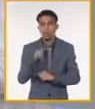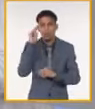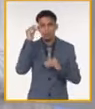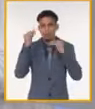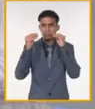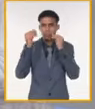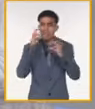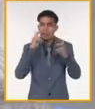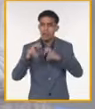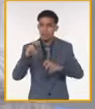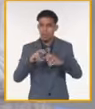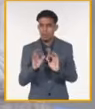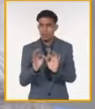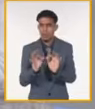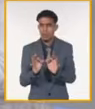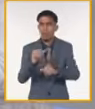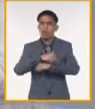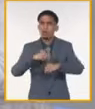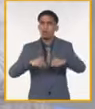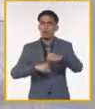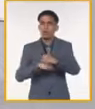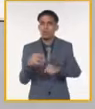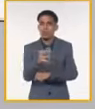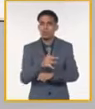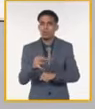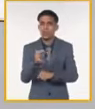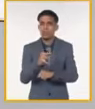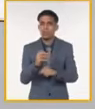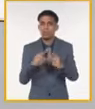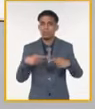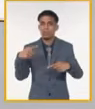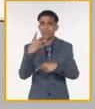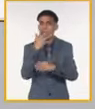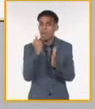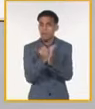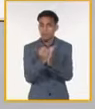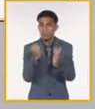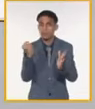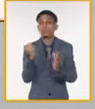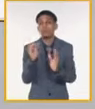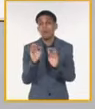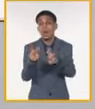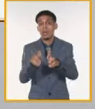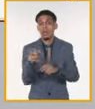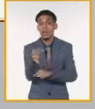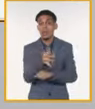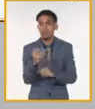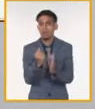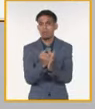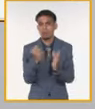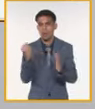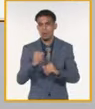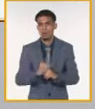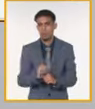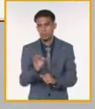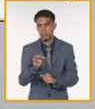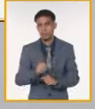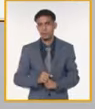correspondiente y ratificado por el consejo de la Administración municipal todos esos acuerdos etcétera para que no sea una decisión unipersonal de